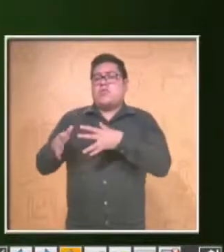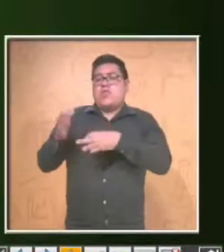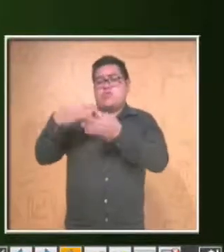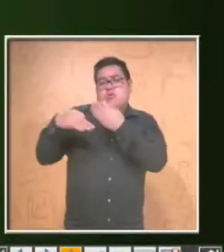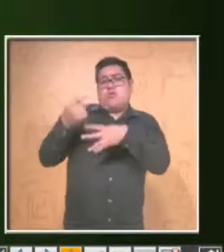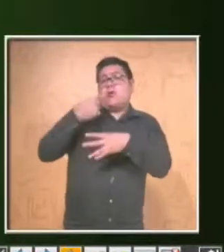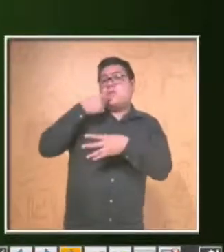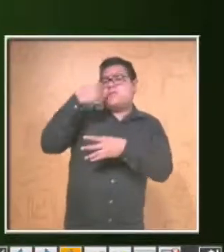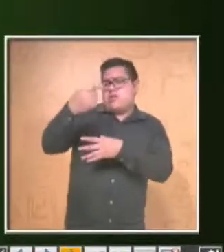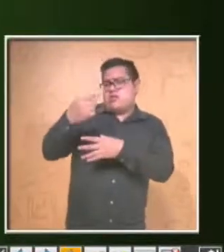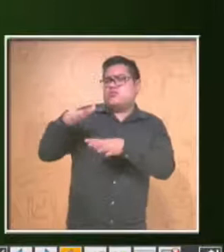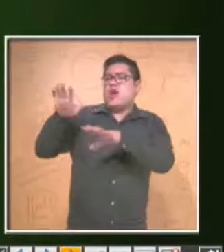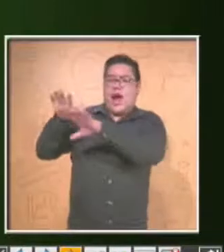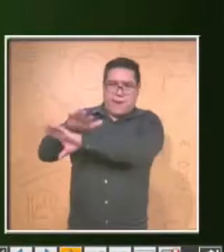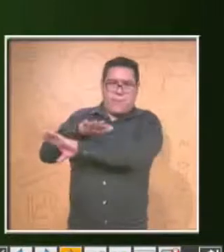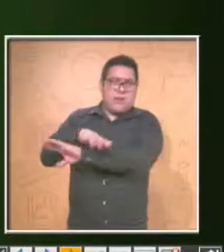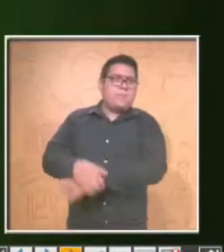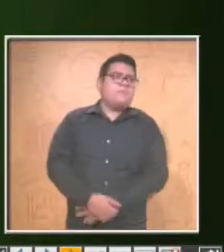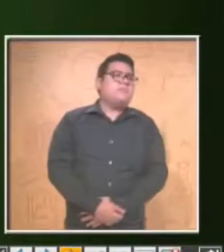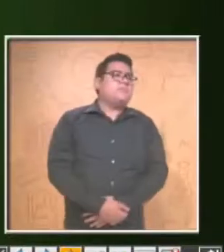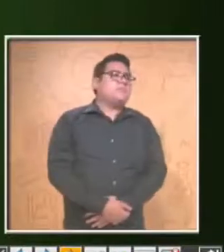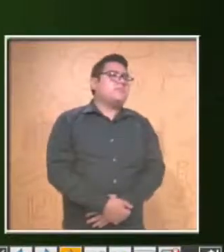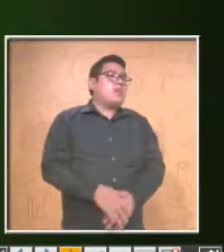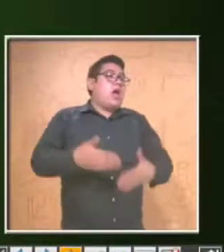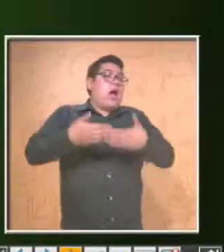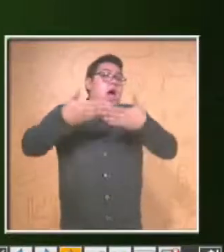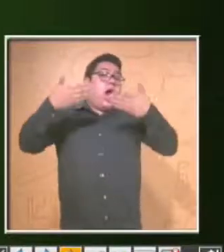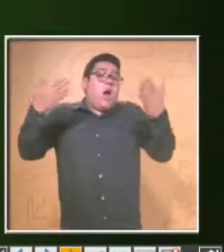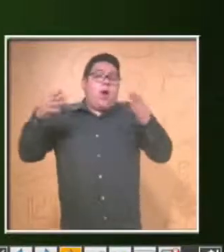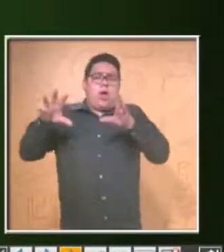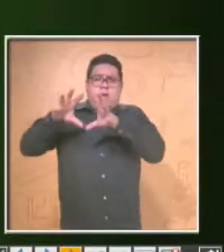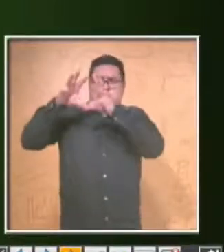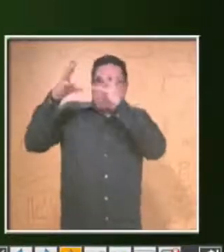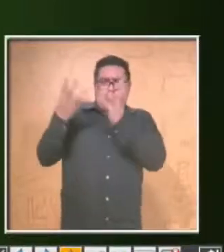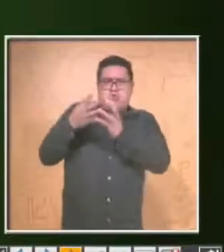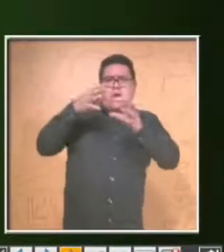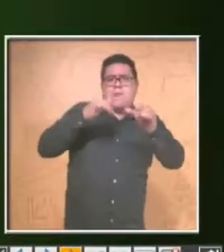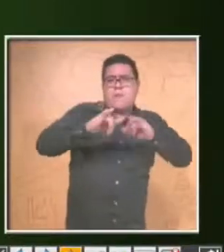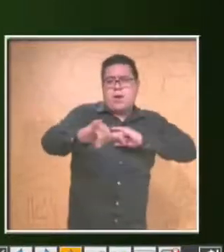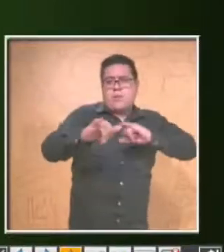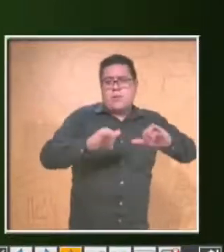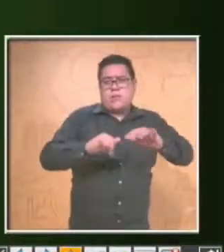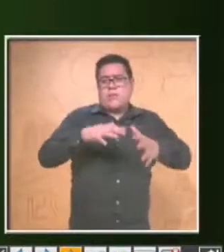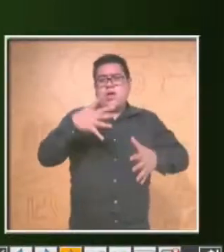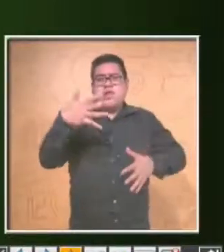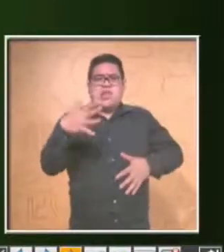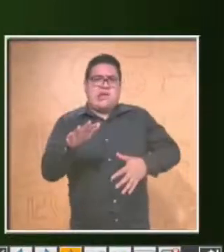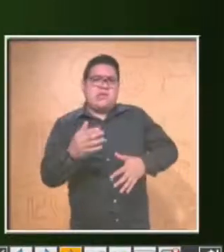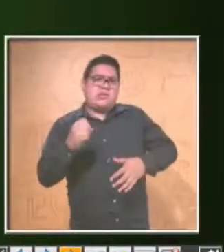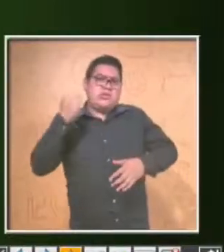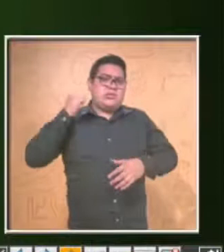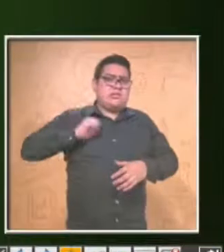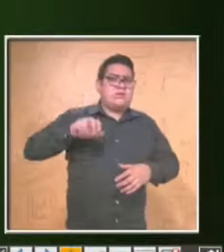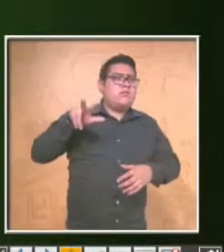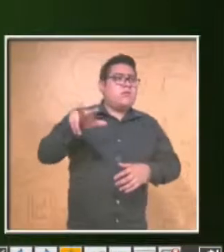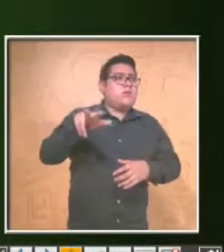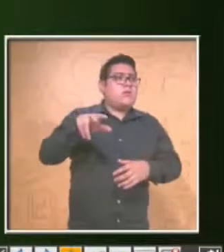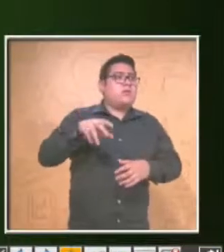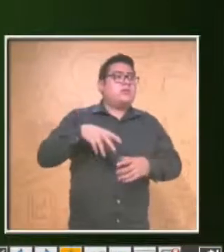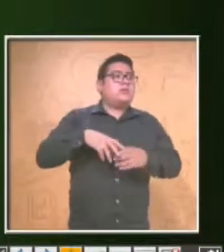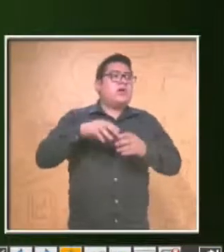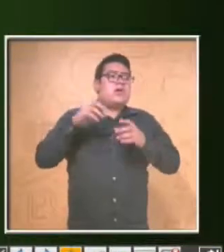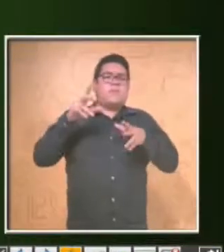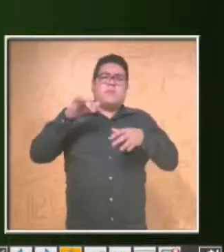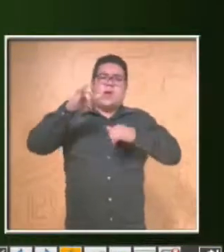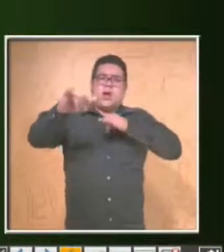comentando. Aparece ahora el mundo a mediados del siglo XVIII. Es decir, estabas viendo el mapa, ahora aparece en pequeñito